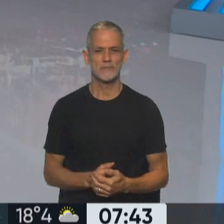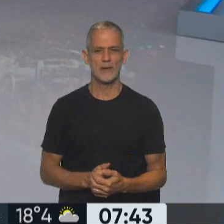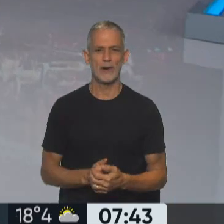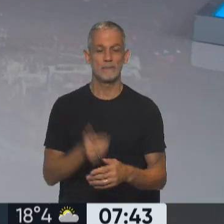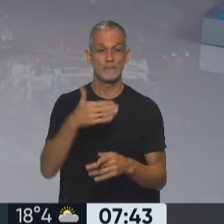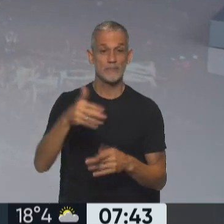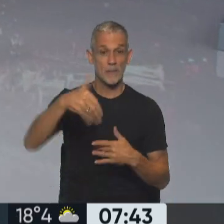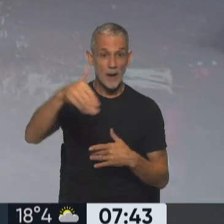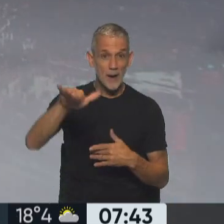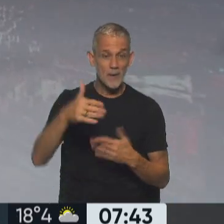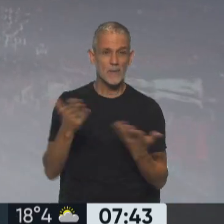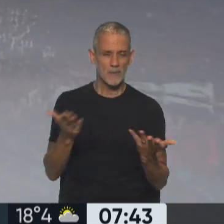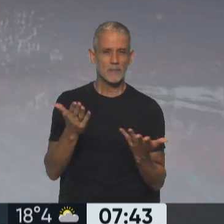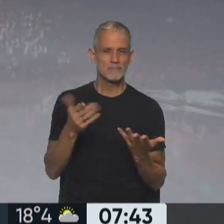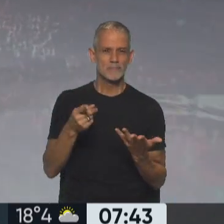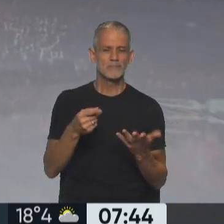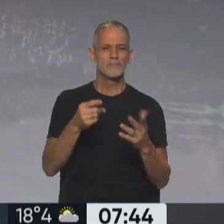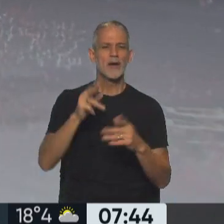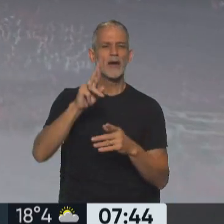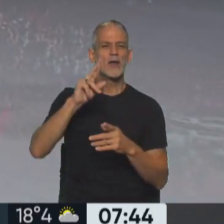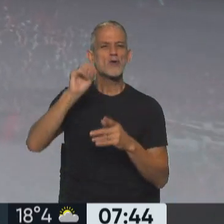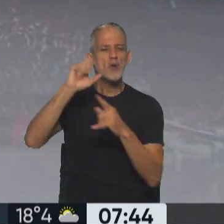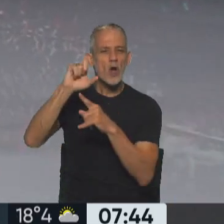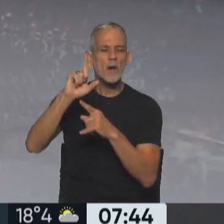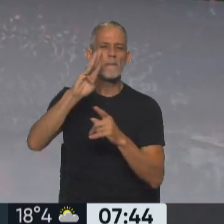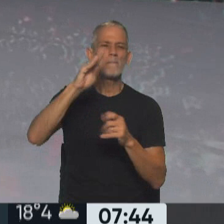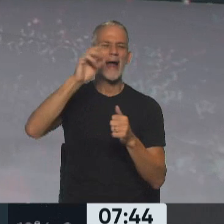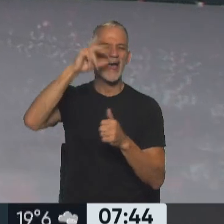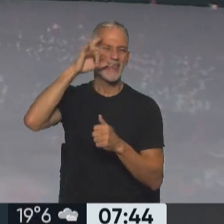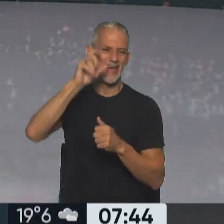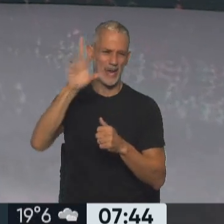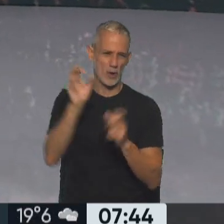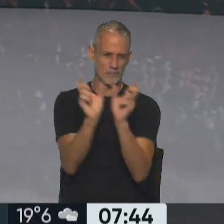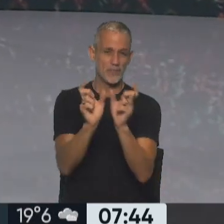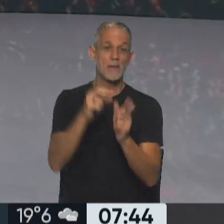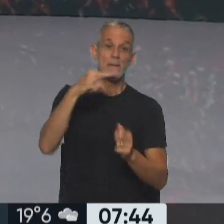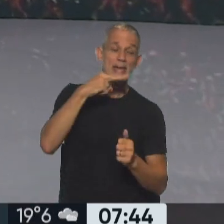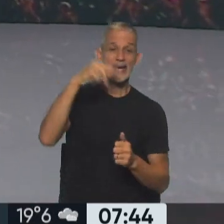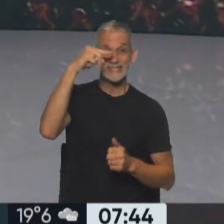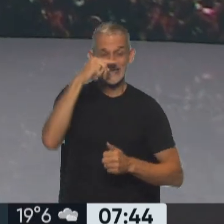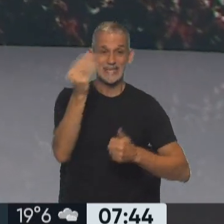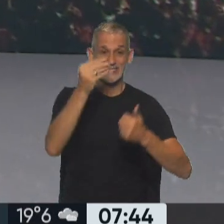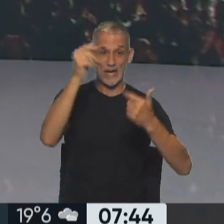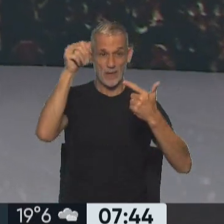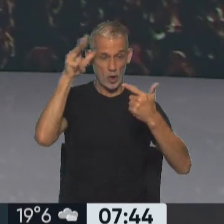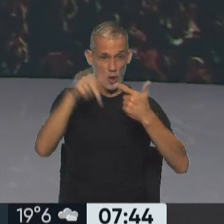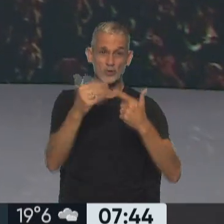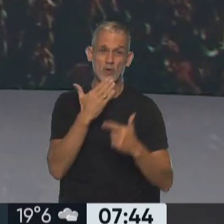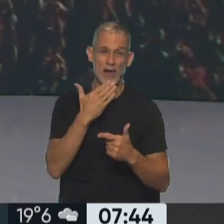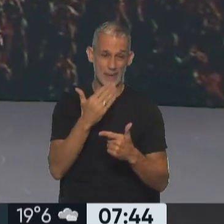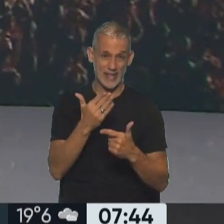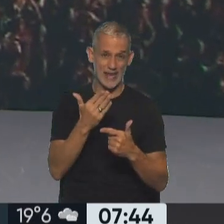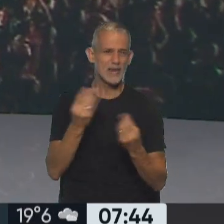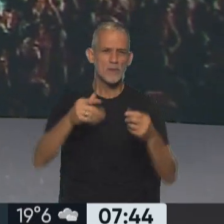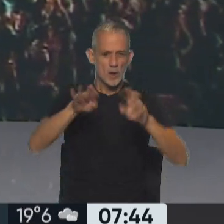Se viene una nueva edición de Rock en Varadero, Varadero Rock, llamalo como a vos te guste. Viernes 7, sábado 8 de abril en